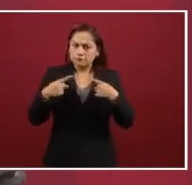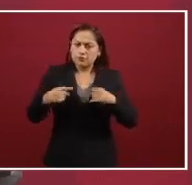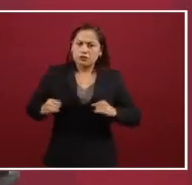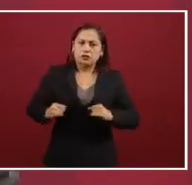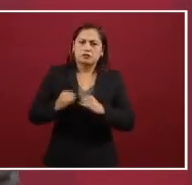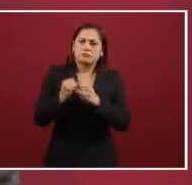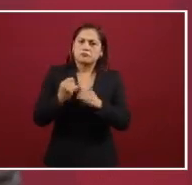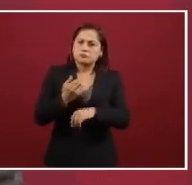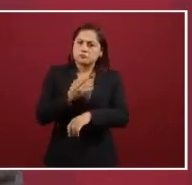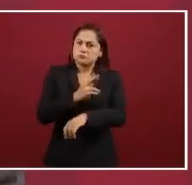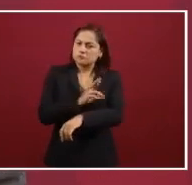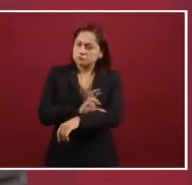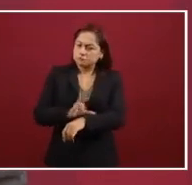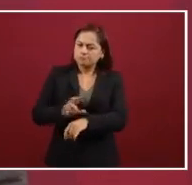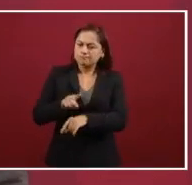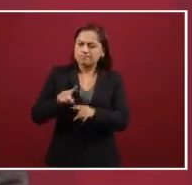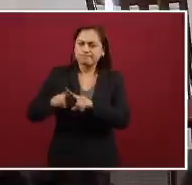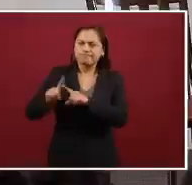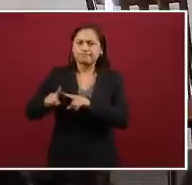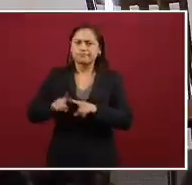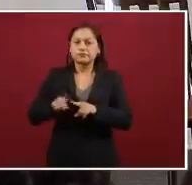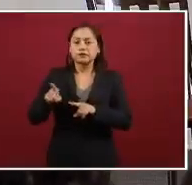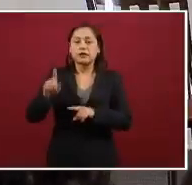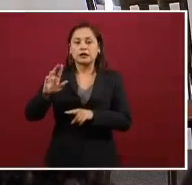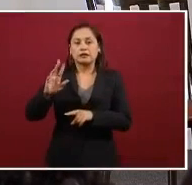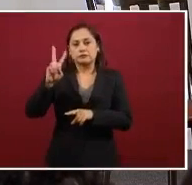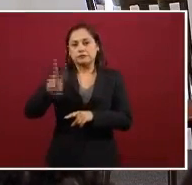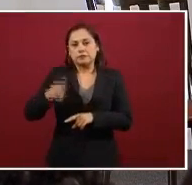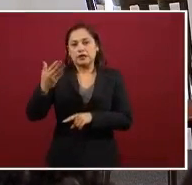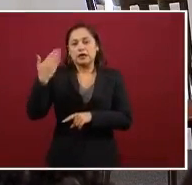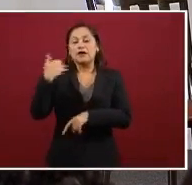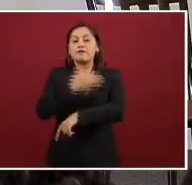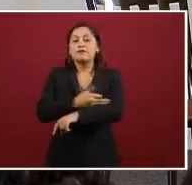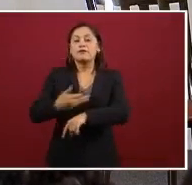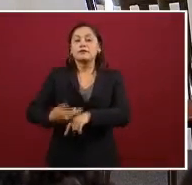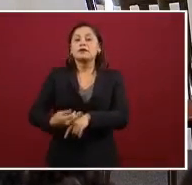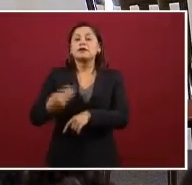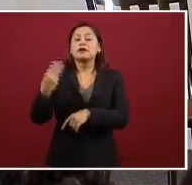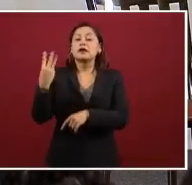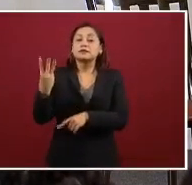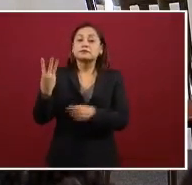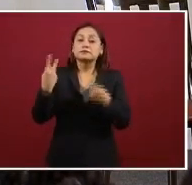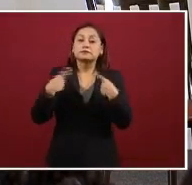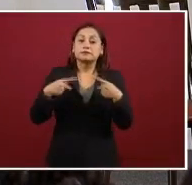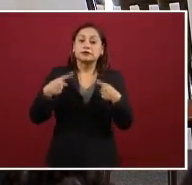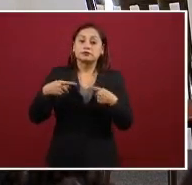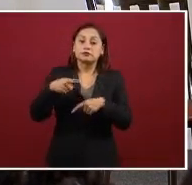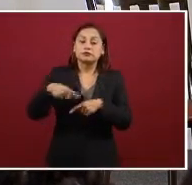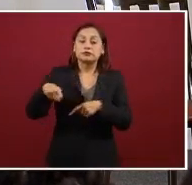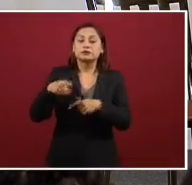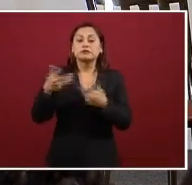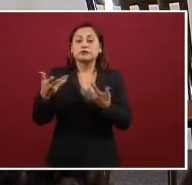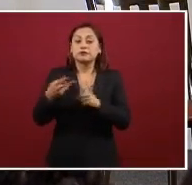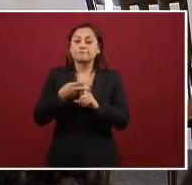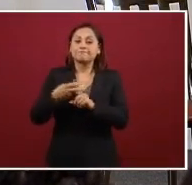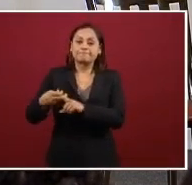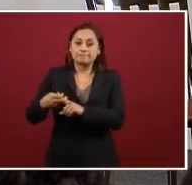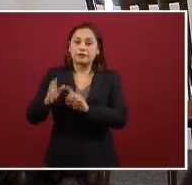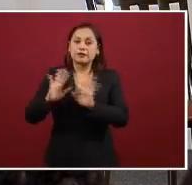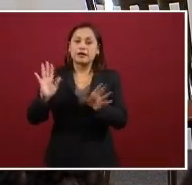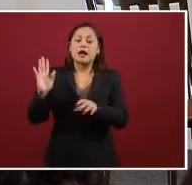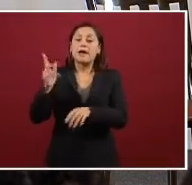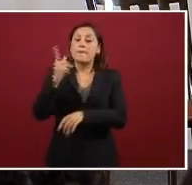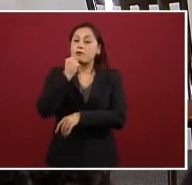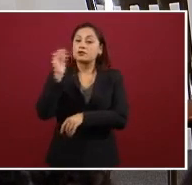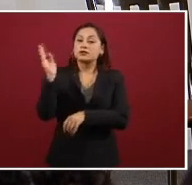estaba secuestrada la familia y 3 menores. Fueron rescatados ya por la Policía Federal y los detalles se los podrán dar ellos